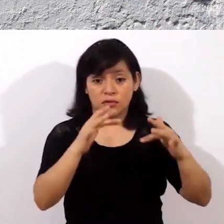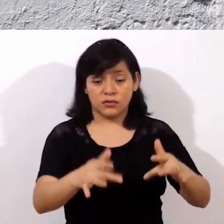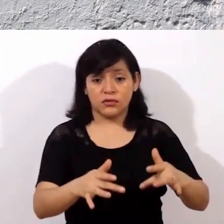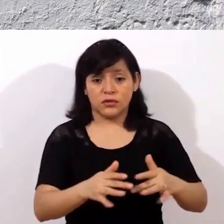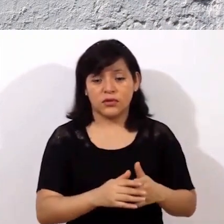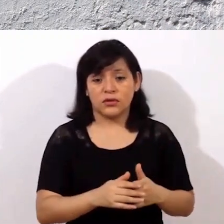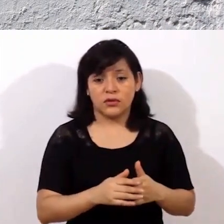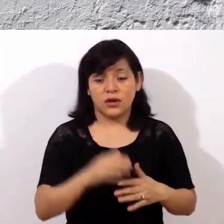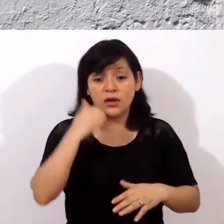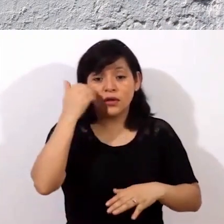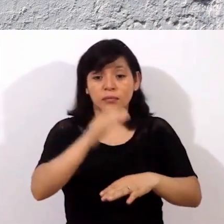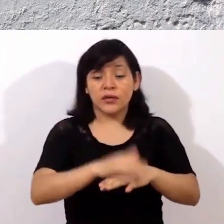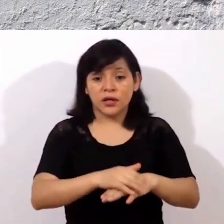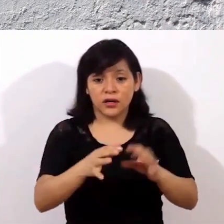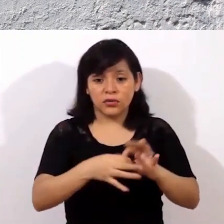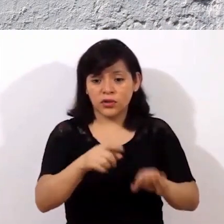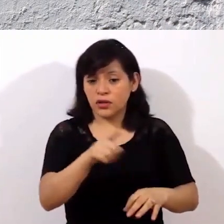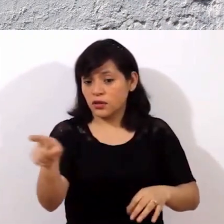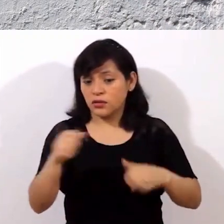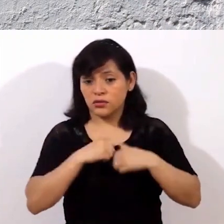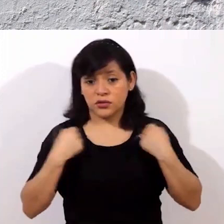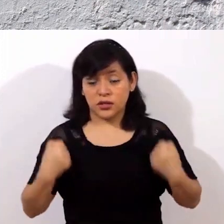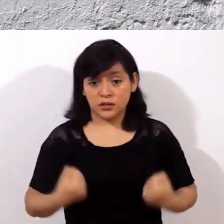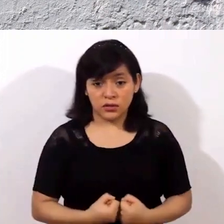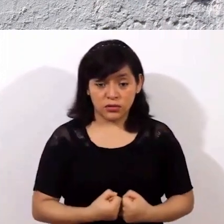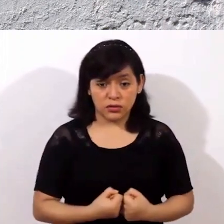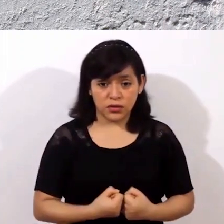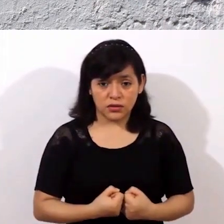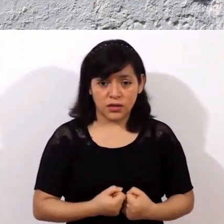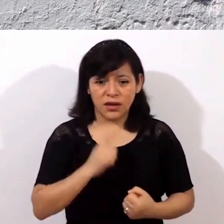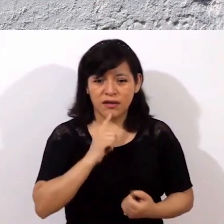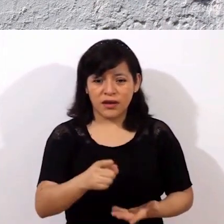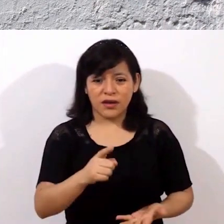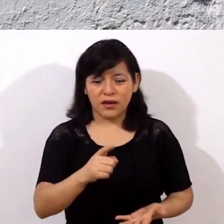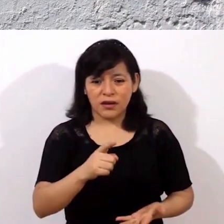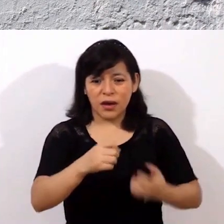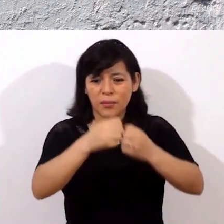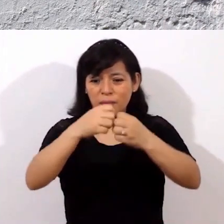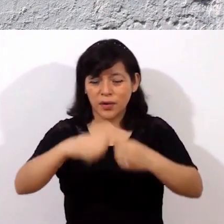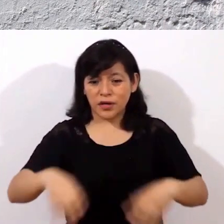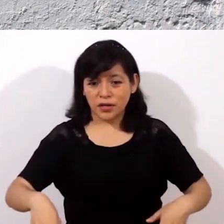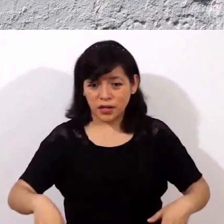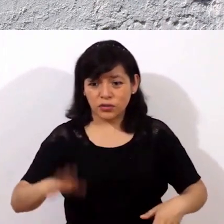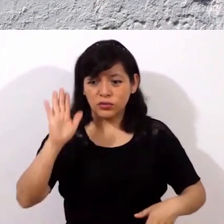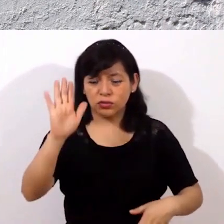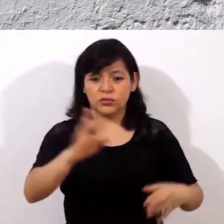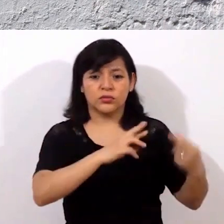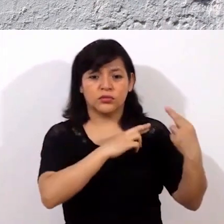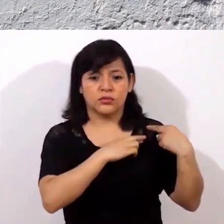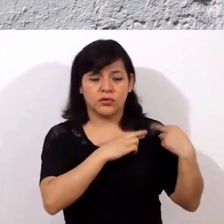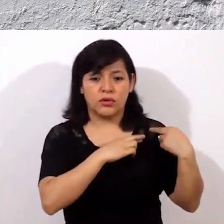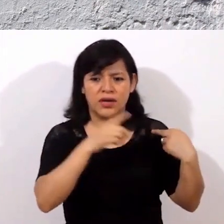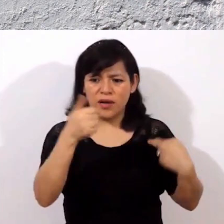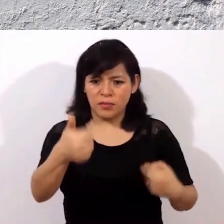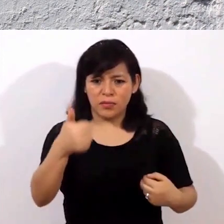Bueno, el pecado de los sacerdotes no fue solamente descuidar sus obligaciones, sino dejarse llevar ellos